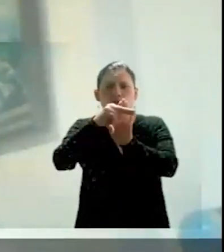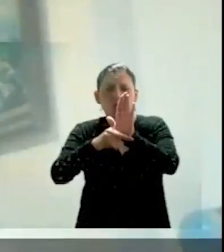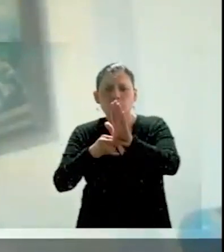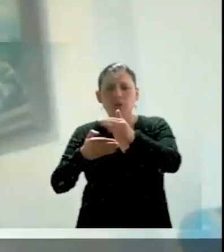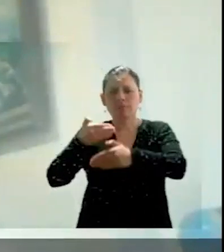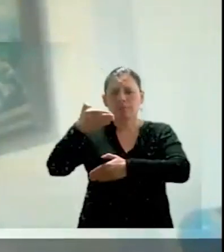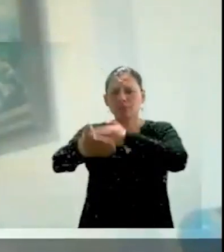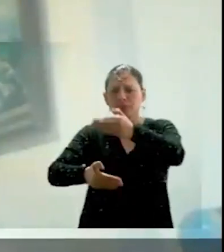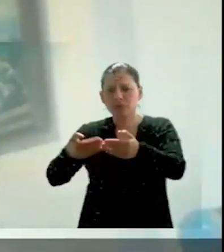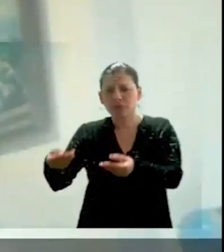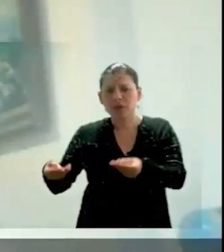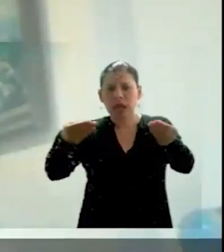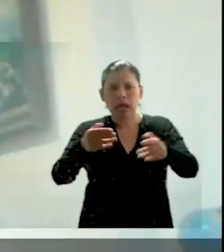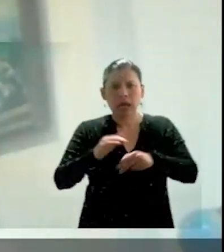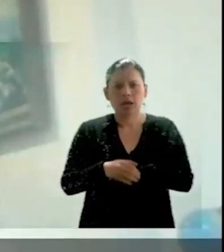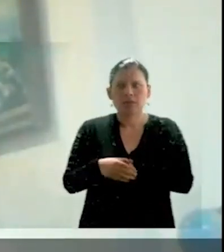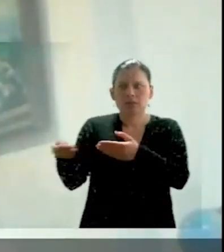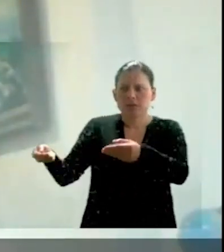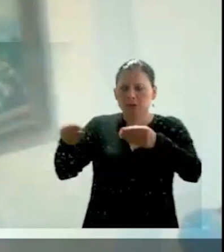procedibilidad para poder